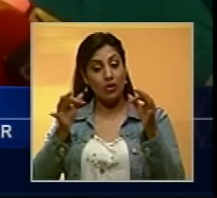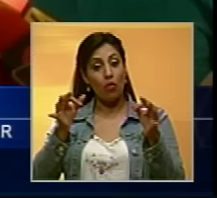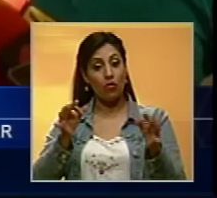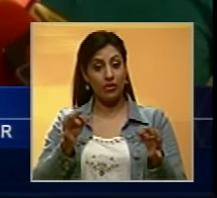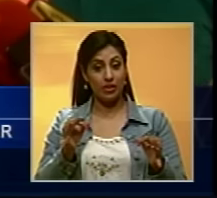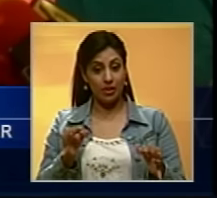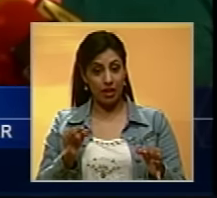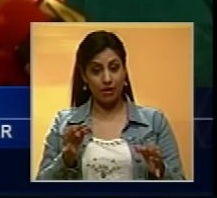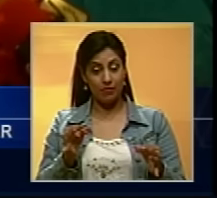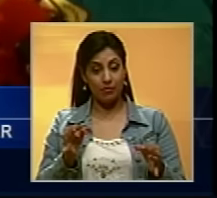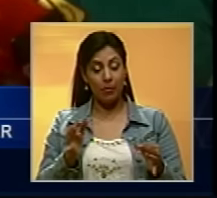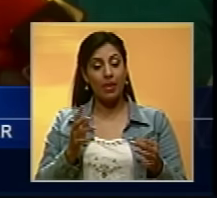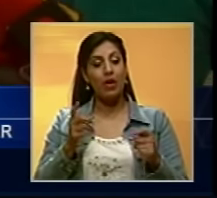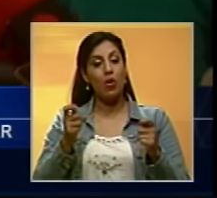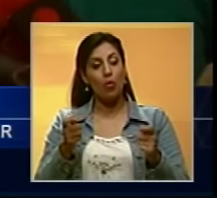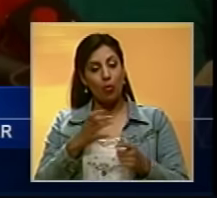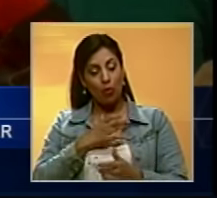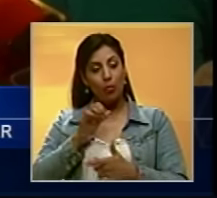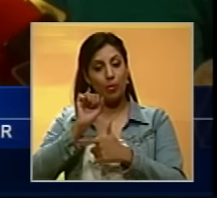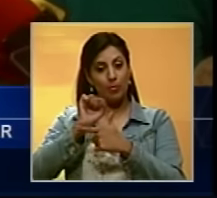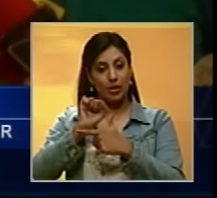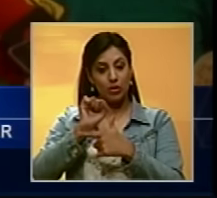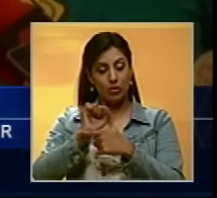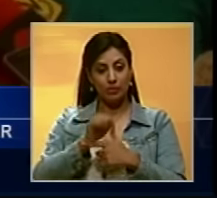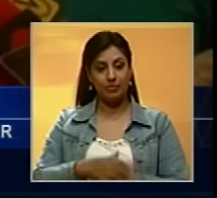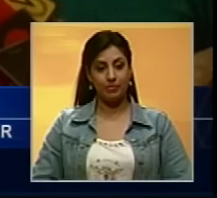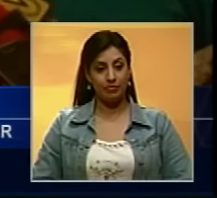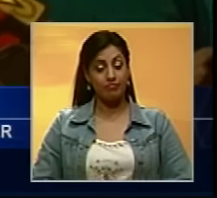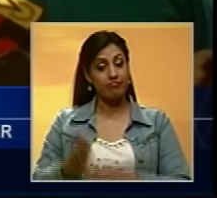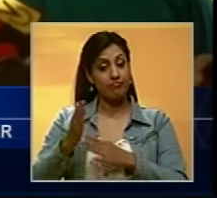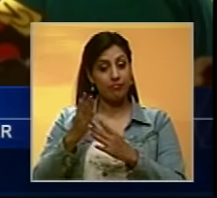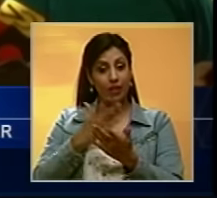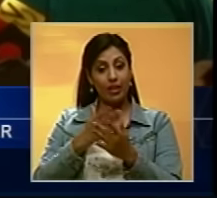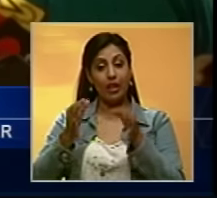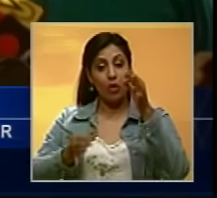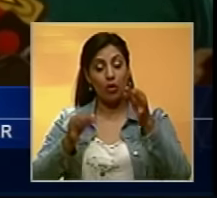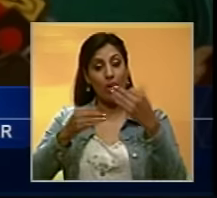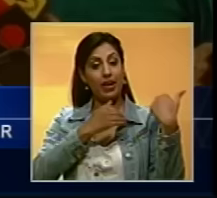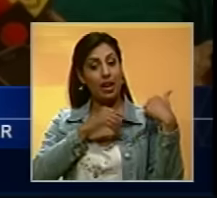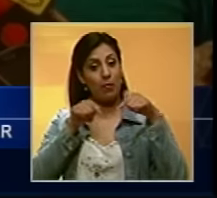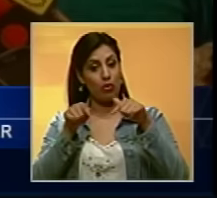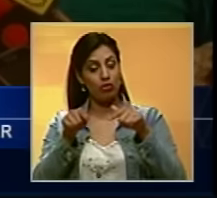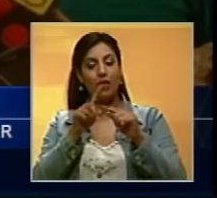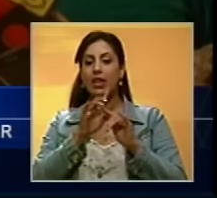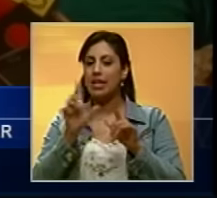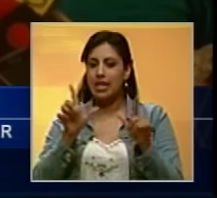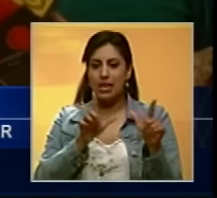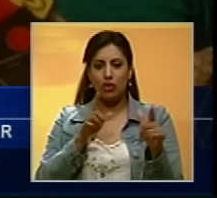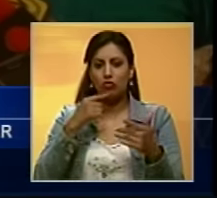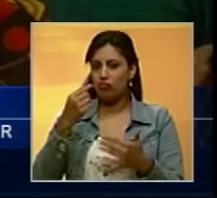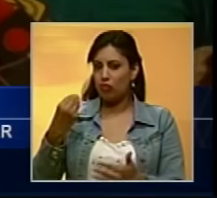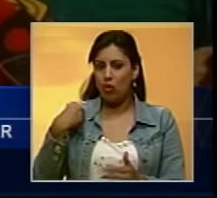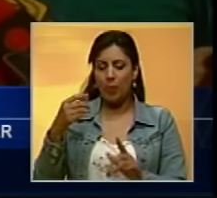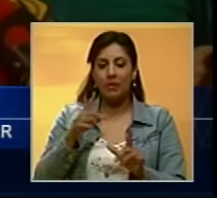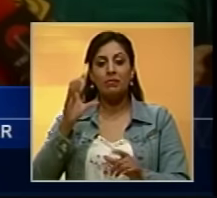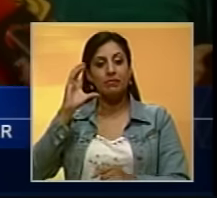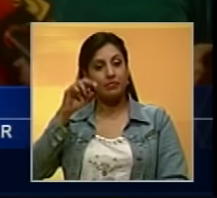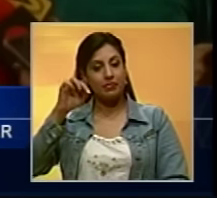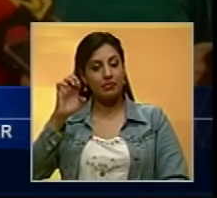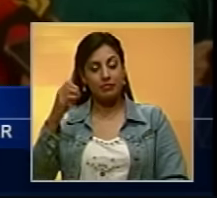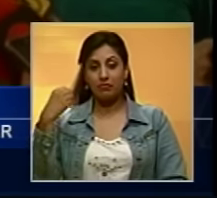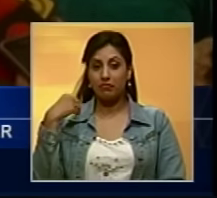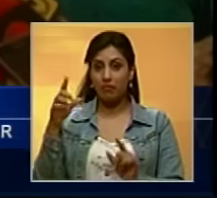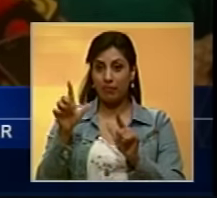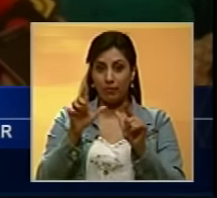formal del partido socialista Unido Venezuela ante los tribunales competentes y ya fue notificado el Consejo Nacional